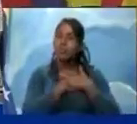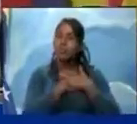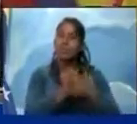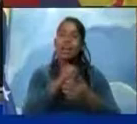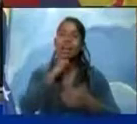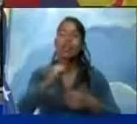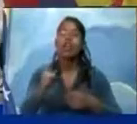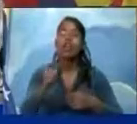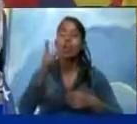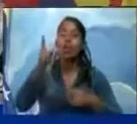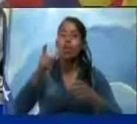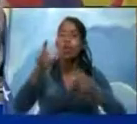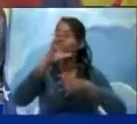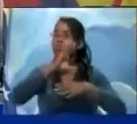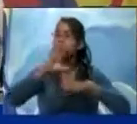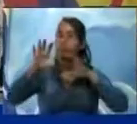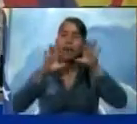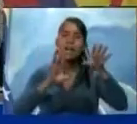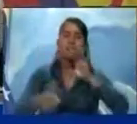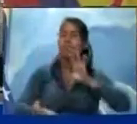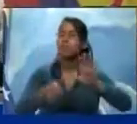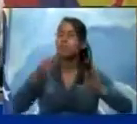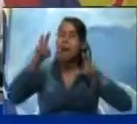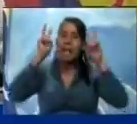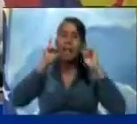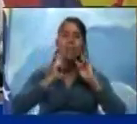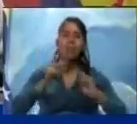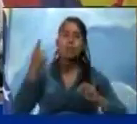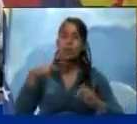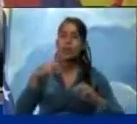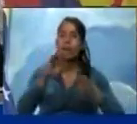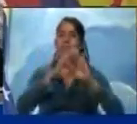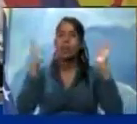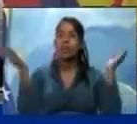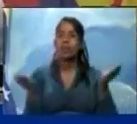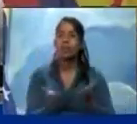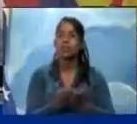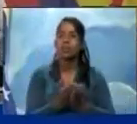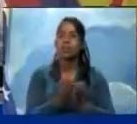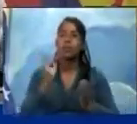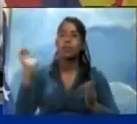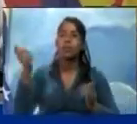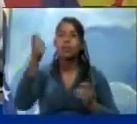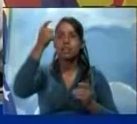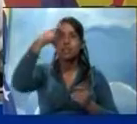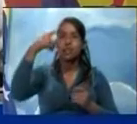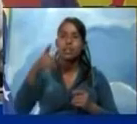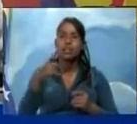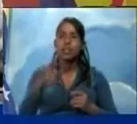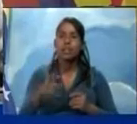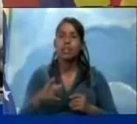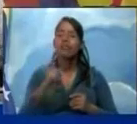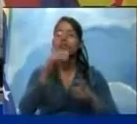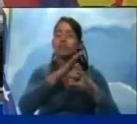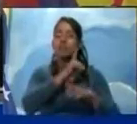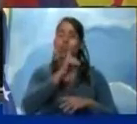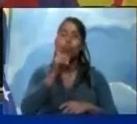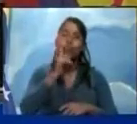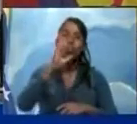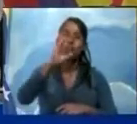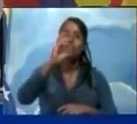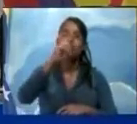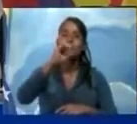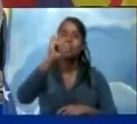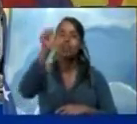los países más cultos que hay en el mundo. Y la presidenta Cristina